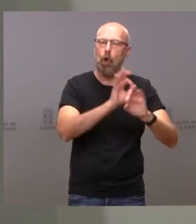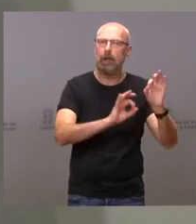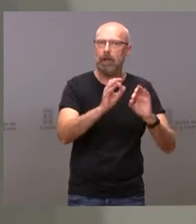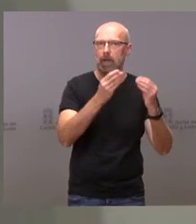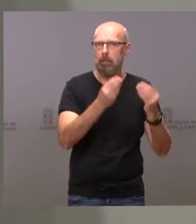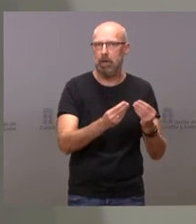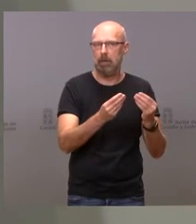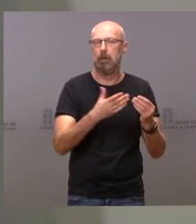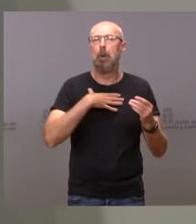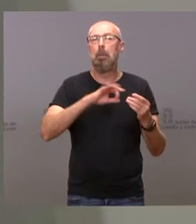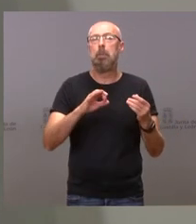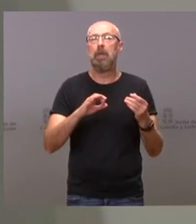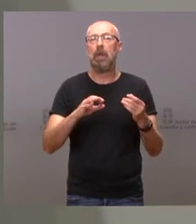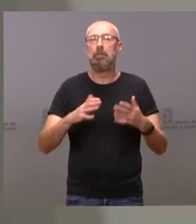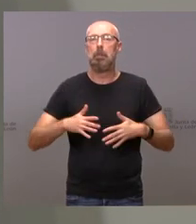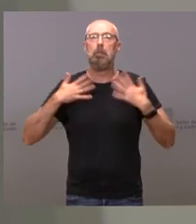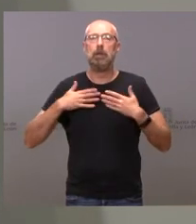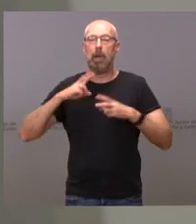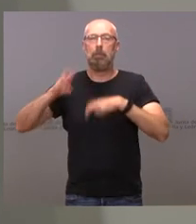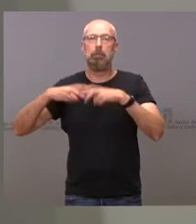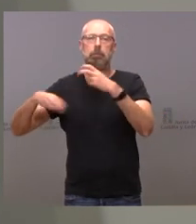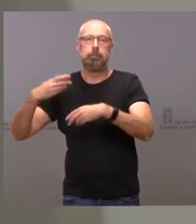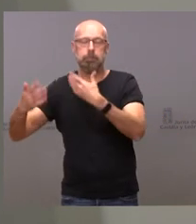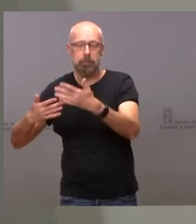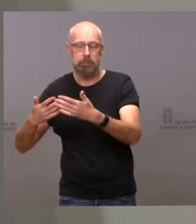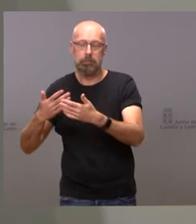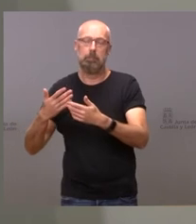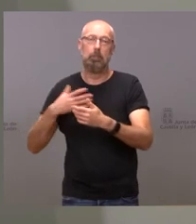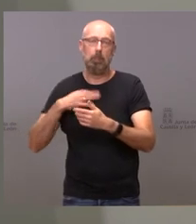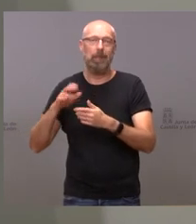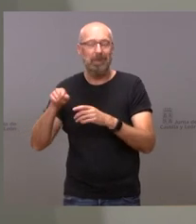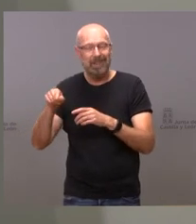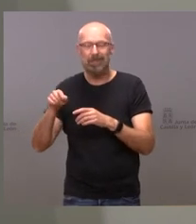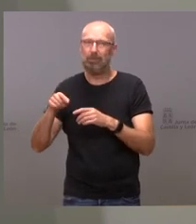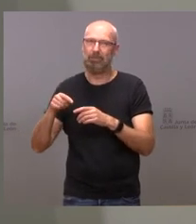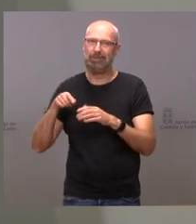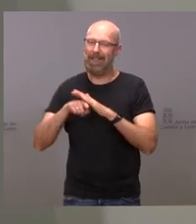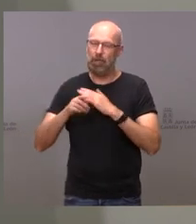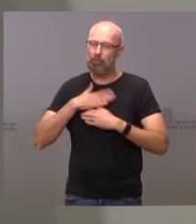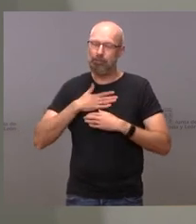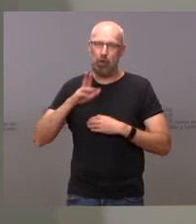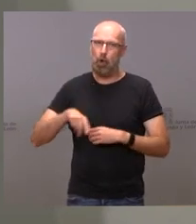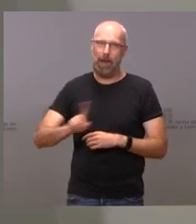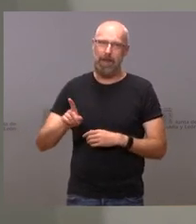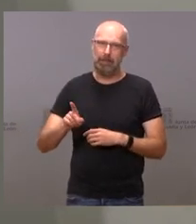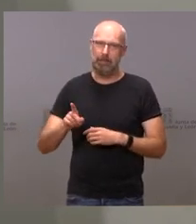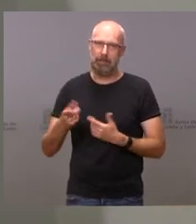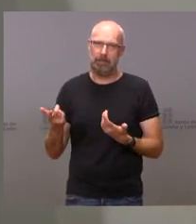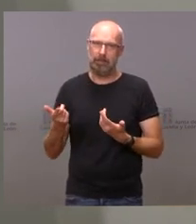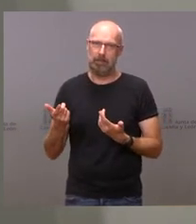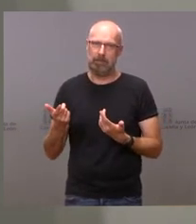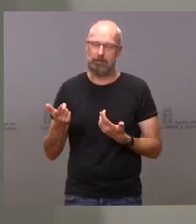tuntún según vayan pasando las cosas. Esta no es nuestra manera de gestionar. Nuestra manera de gestionar no